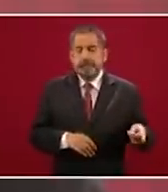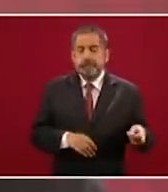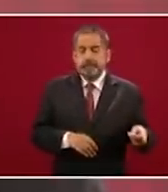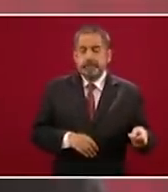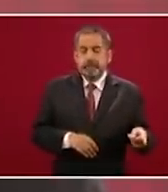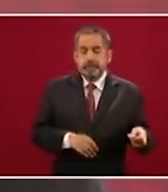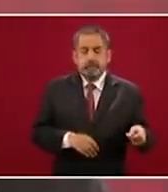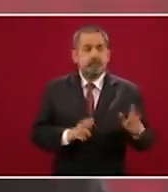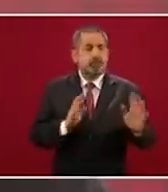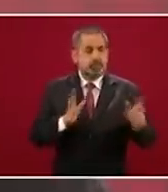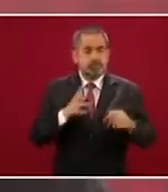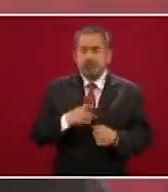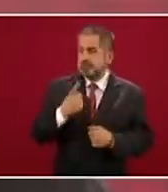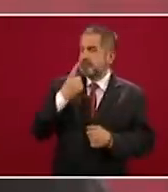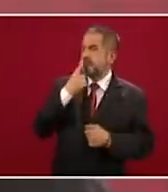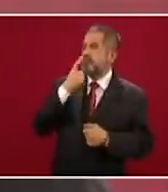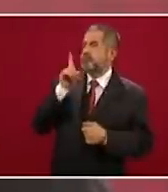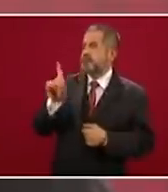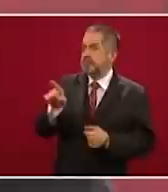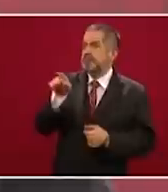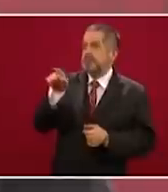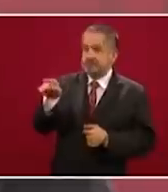se están denunciando.